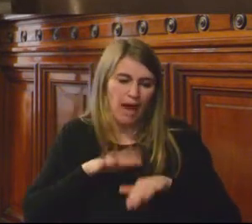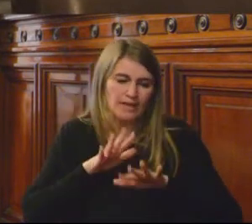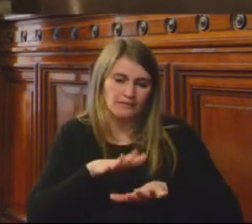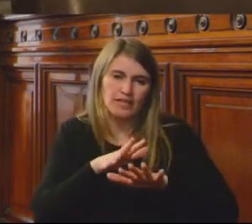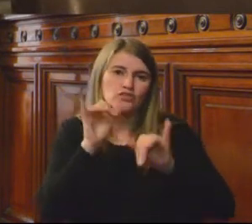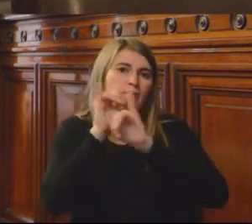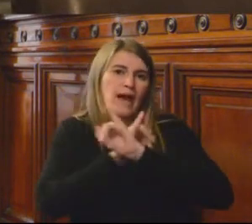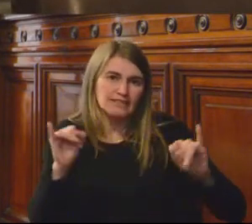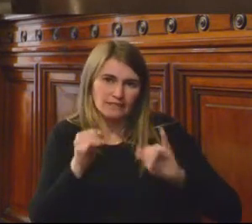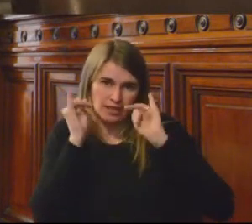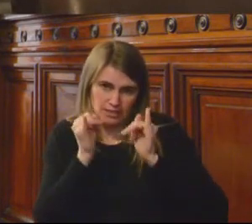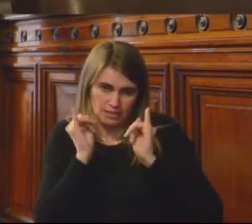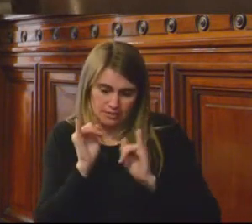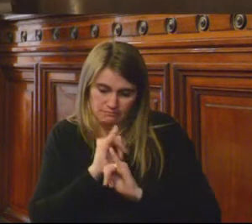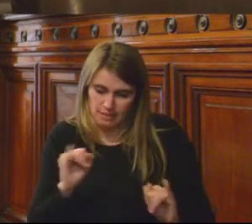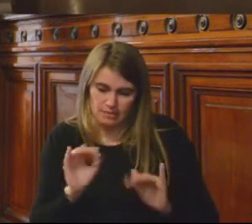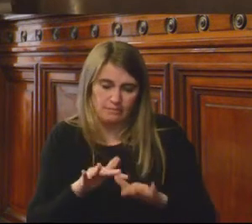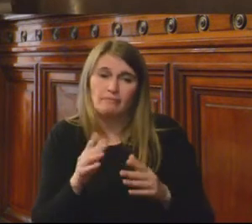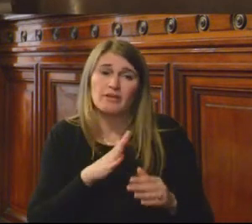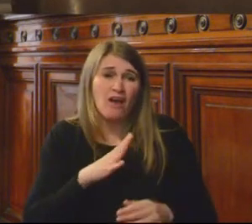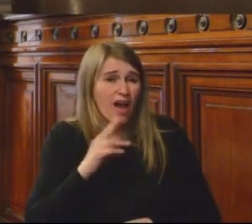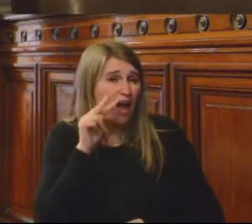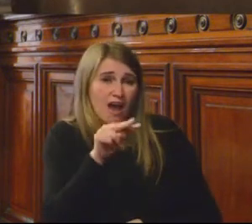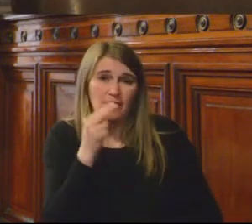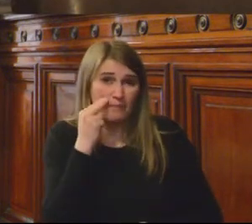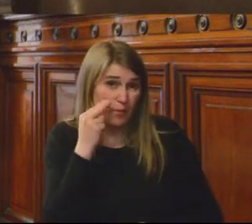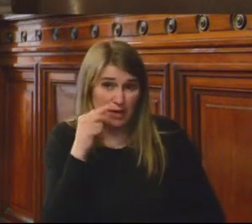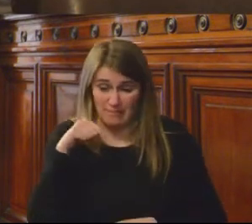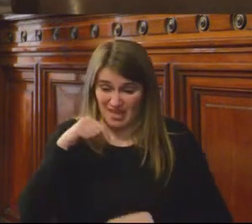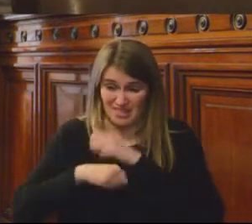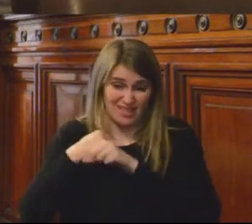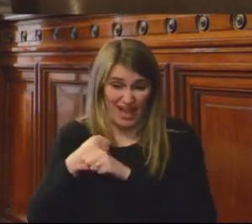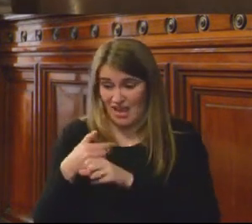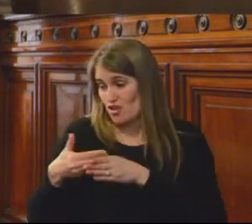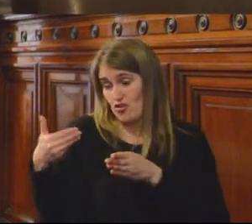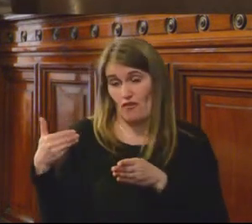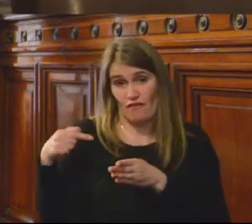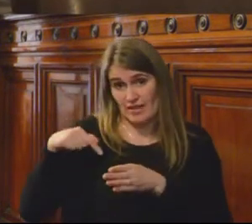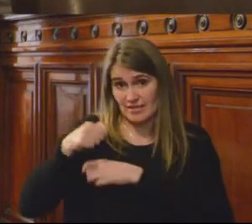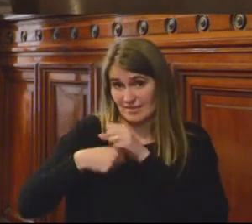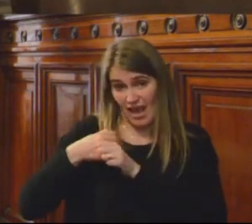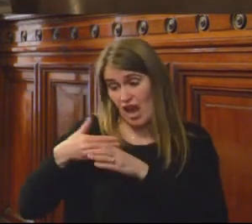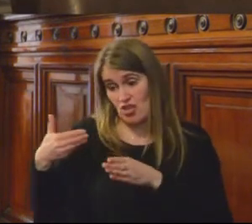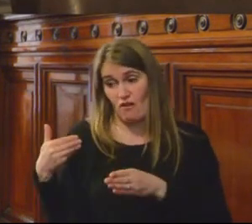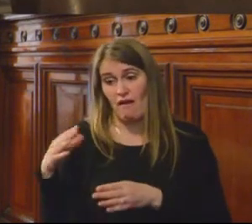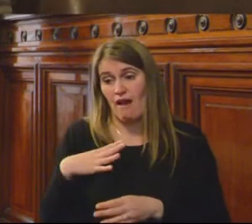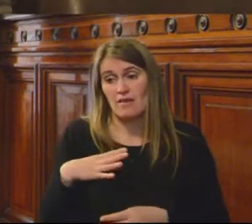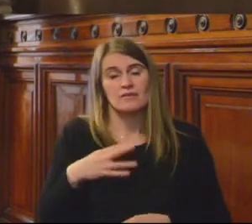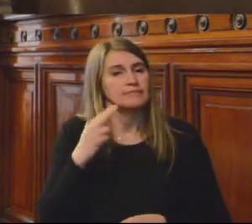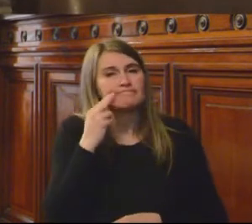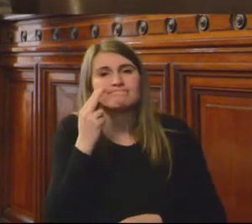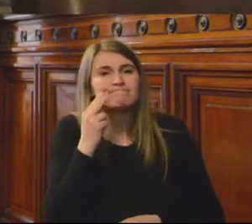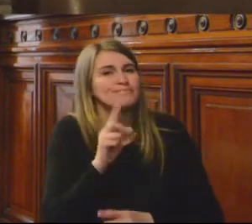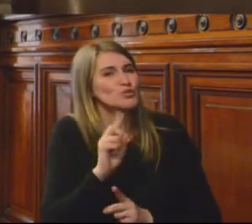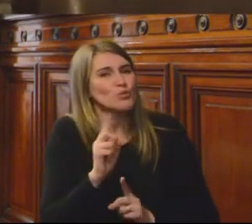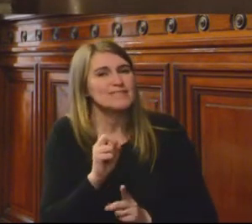pacífica. Pero muchos de los hechos que ocurrieron en Venezuela durante este año 2017, la mayoría de ellos no se enmarca dentro